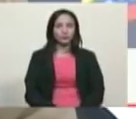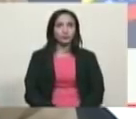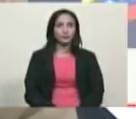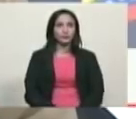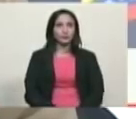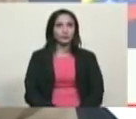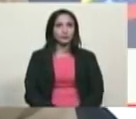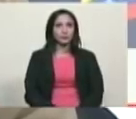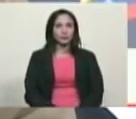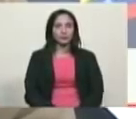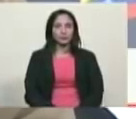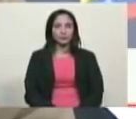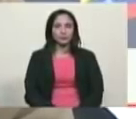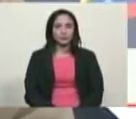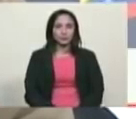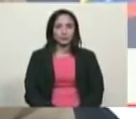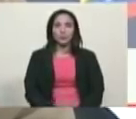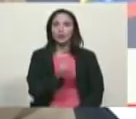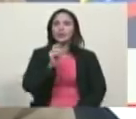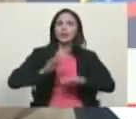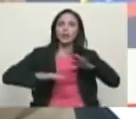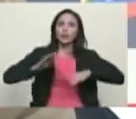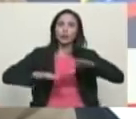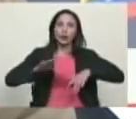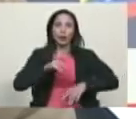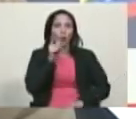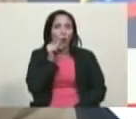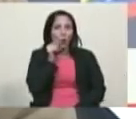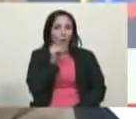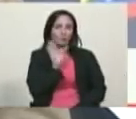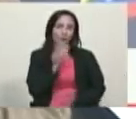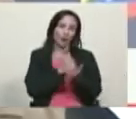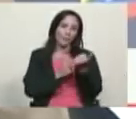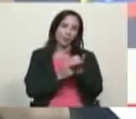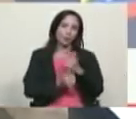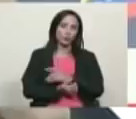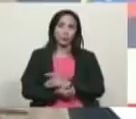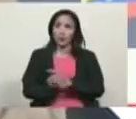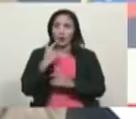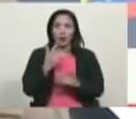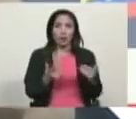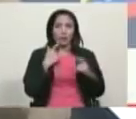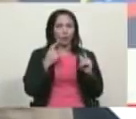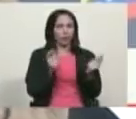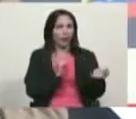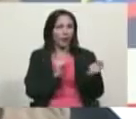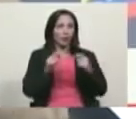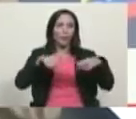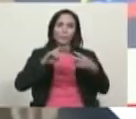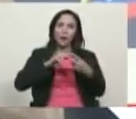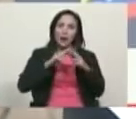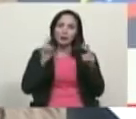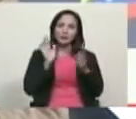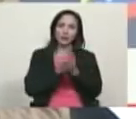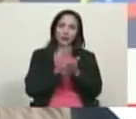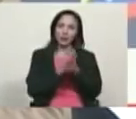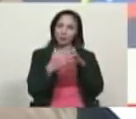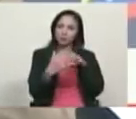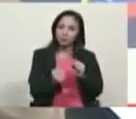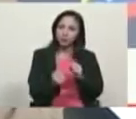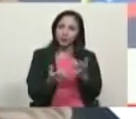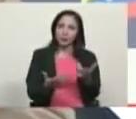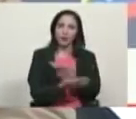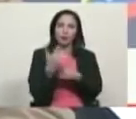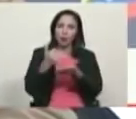Kate Rowlett de Trinidad y Tobago. Y ellos hablan de diálogo, de paz, de entendimiento,